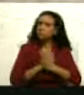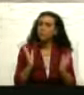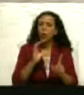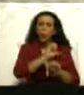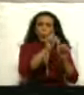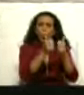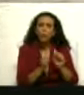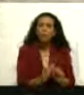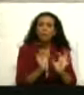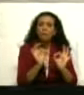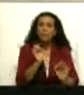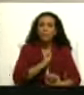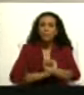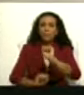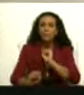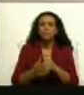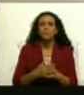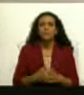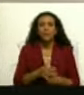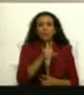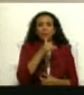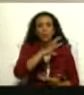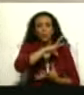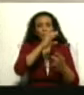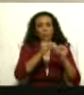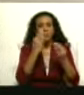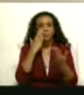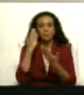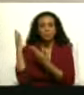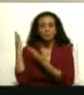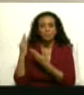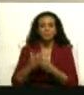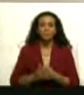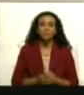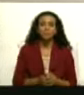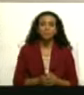artísticas en defensa del Esequibo. En la cámara de Gregory Esteves, Eduard Pereira, La Noticia.